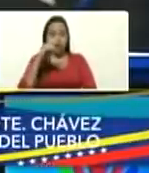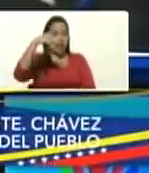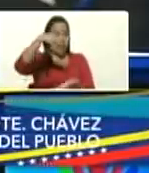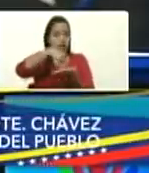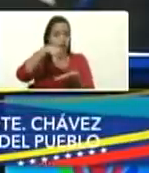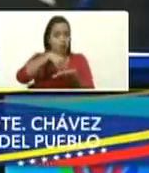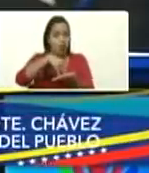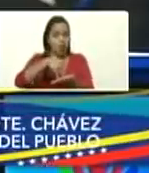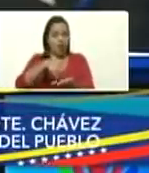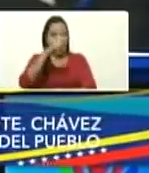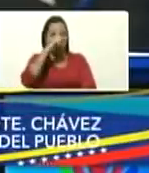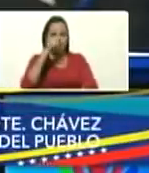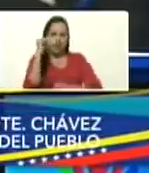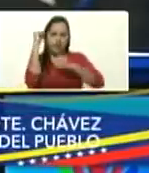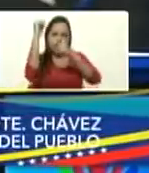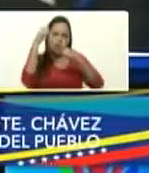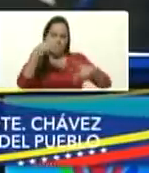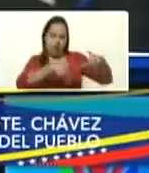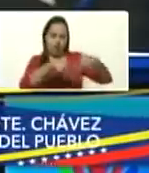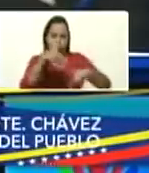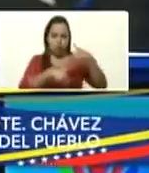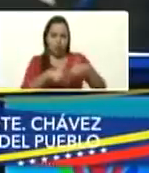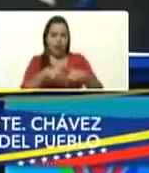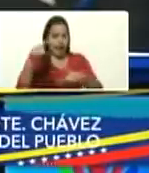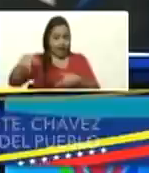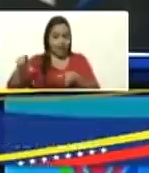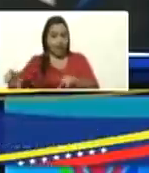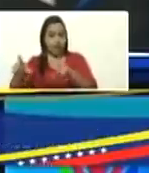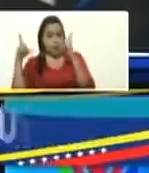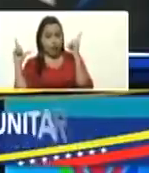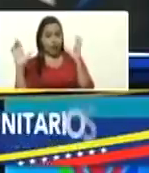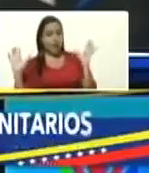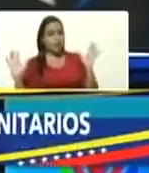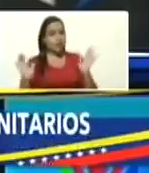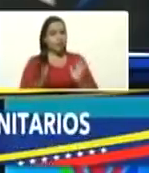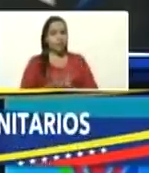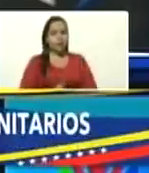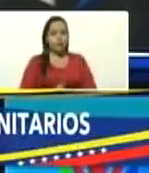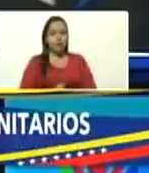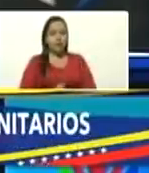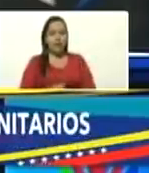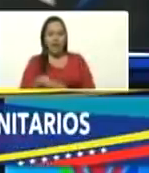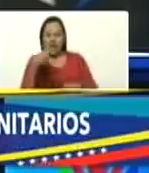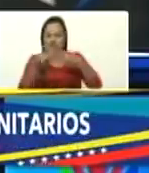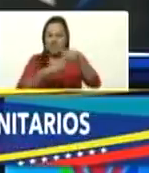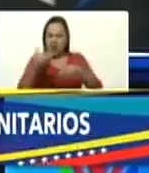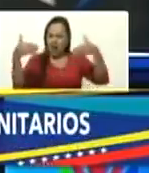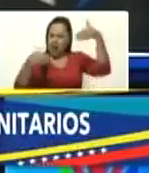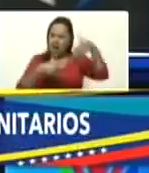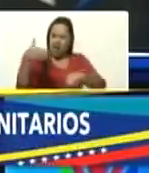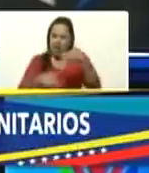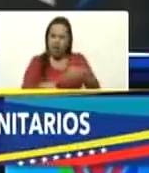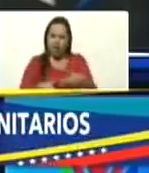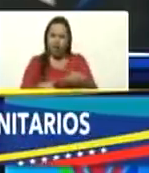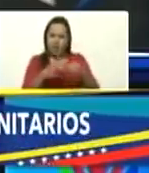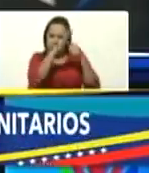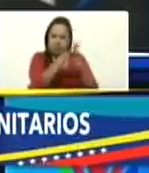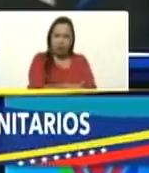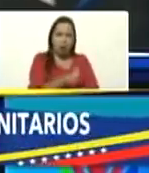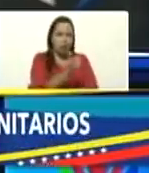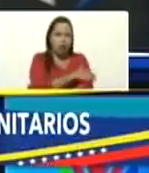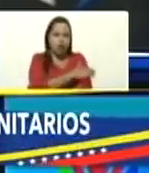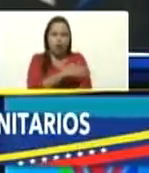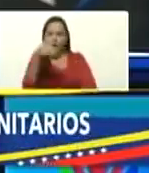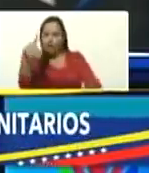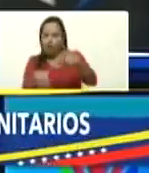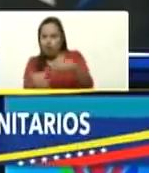Un año de victorias electorales. Aquí en La Guaira aplastamos a la derecha con votos, ganando